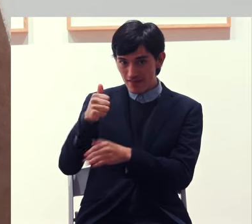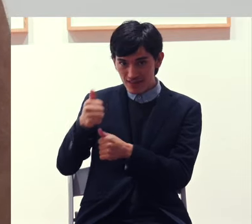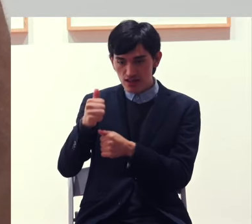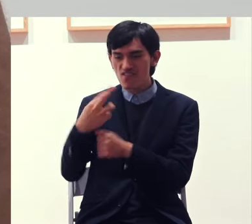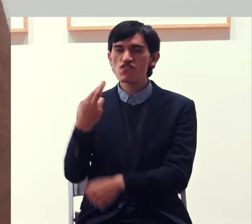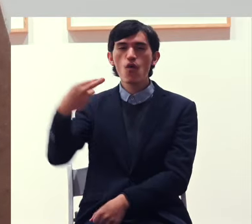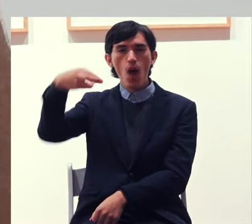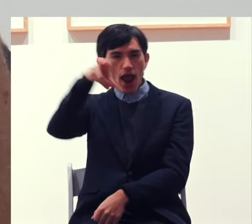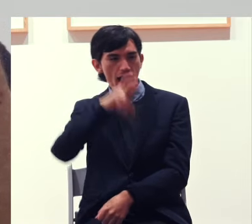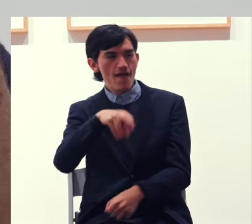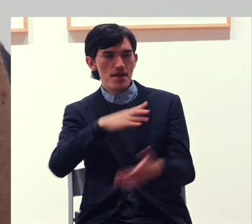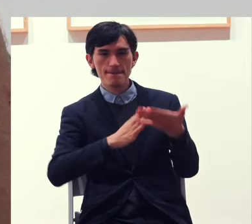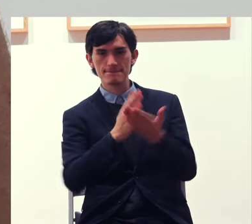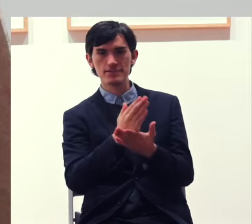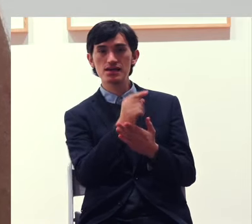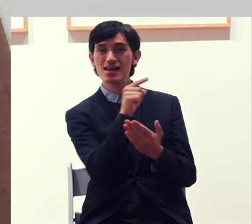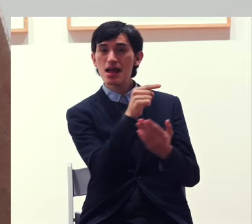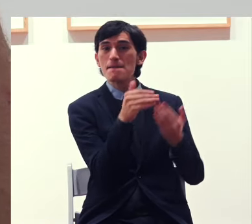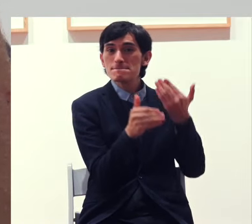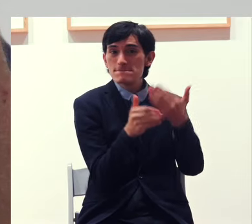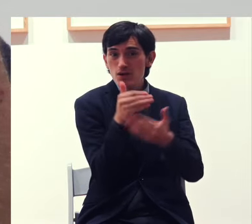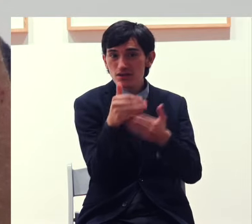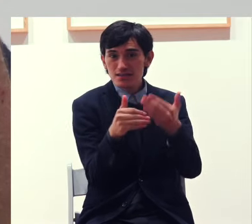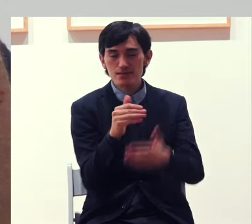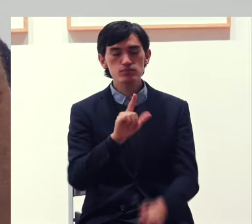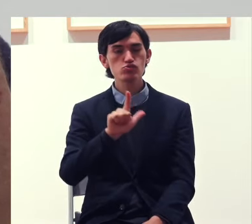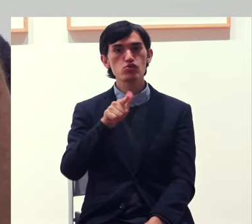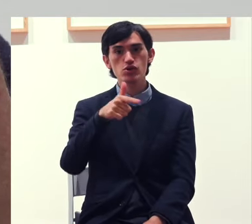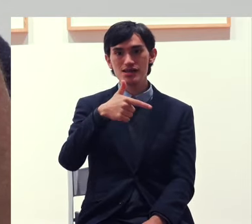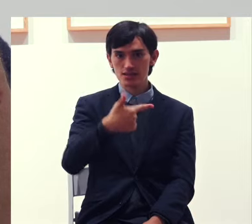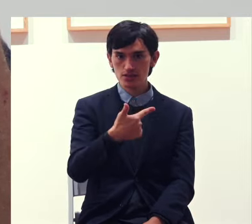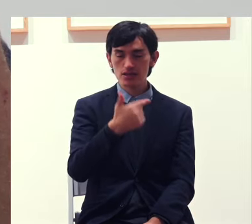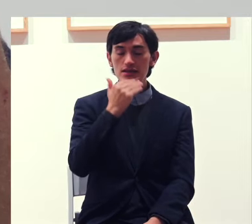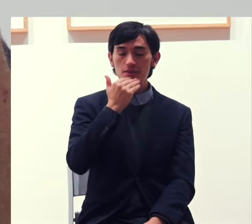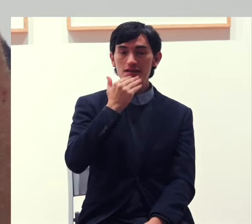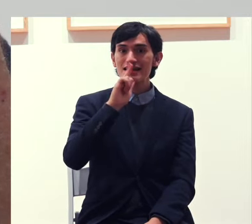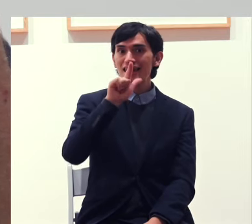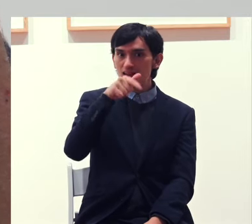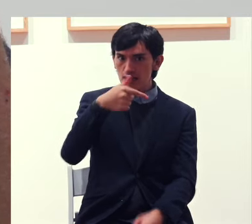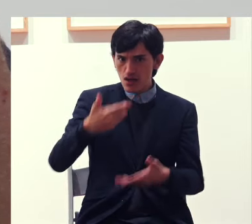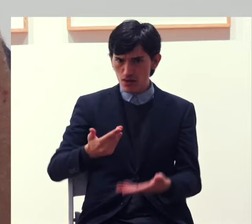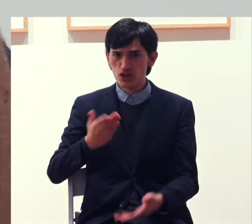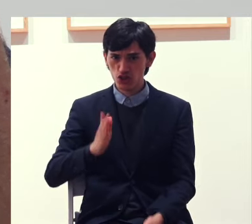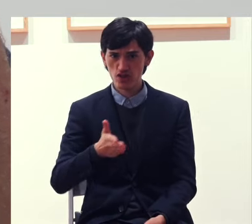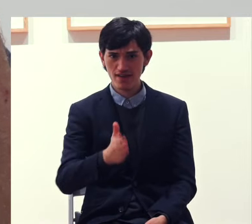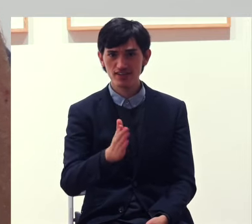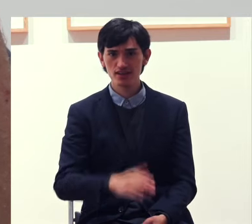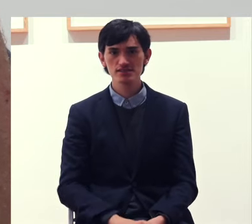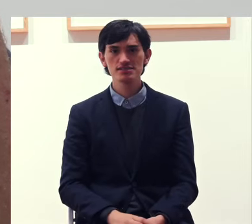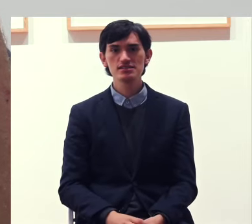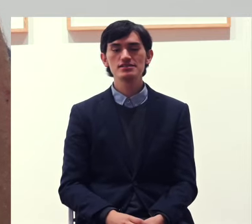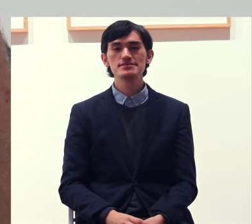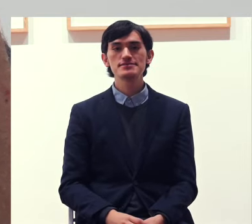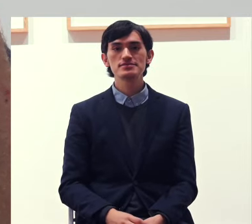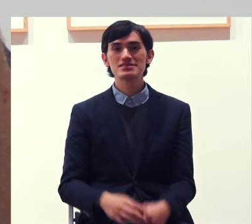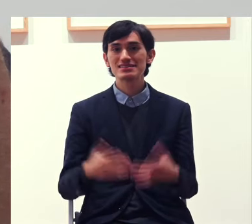Si no está bien, vuelta a empezar. El proceso es lerdo y lento aún hoy en